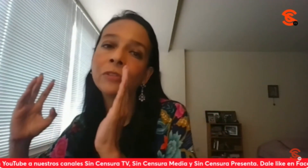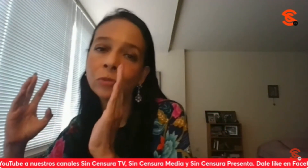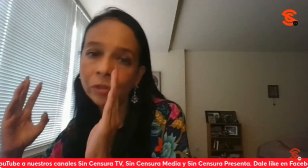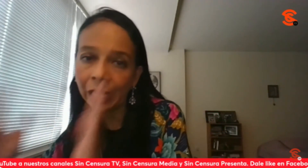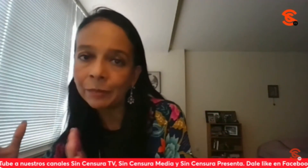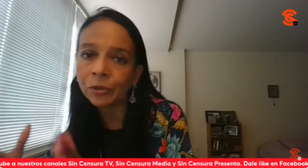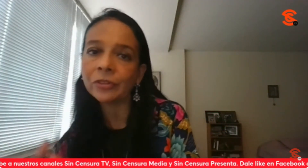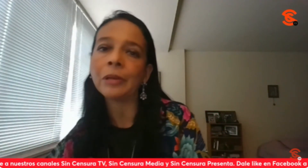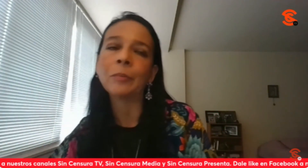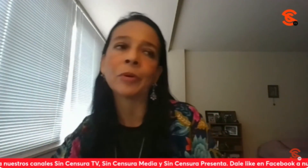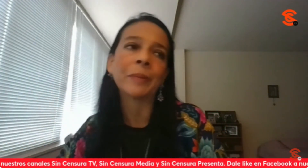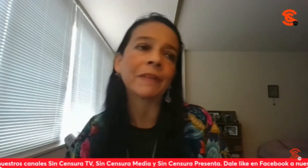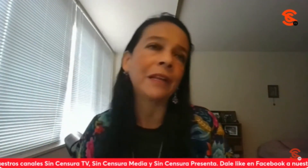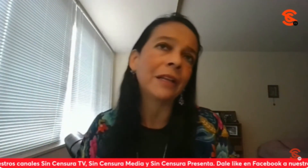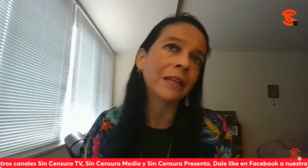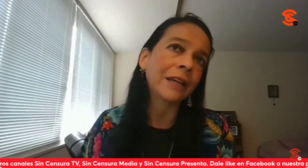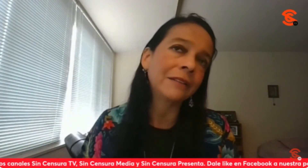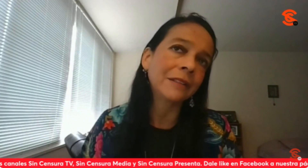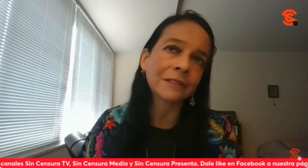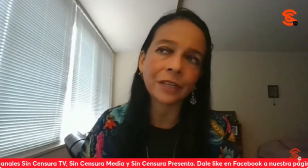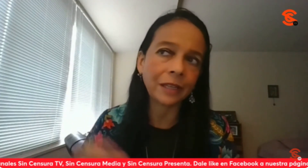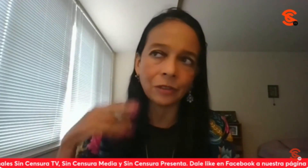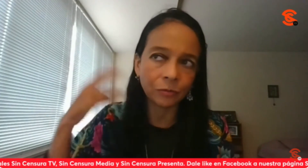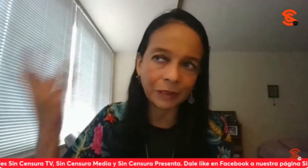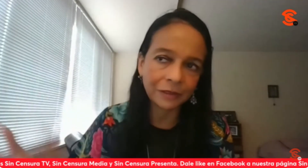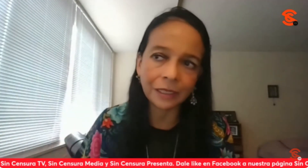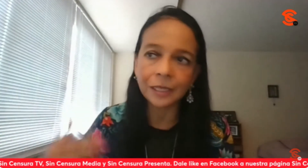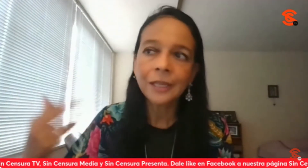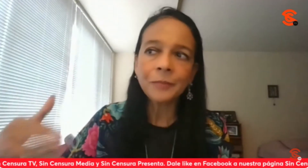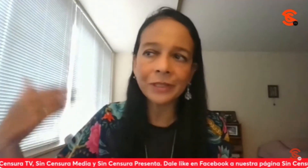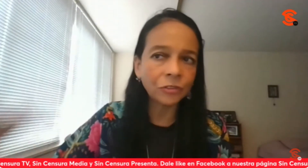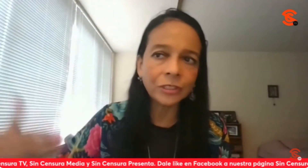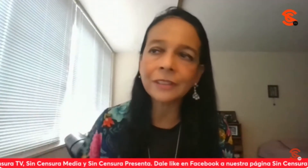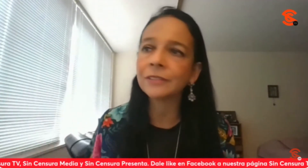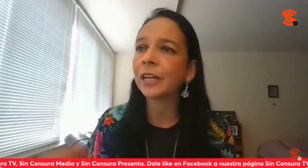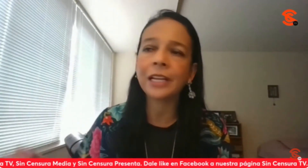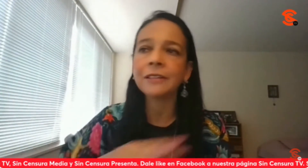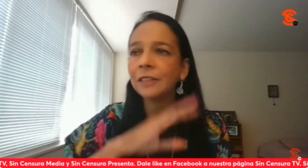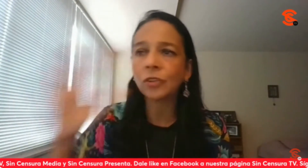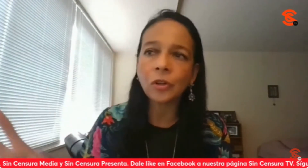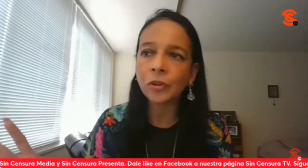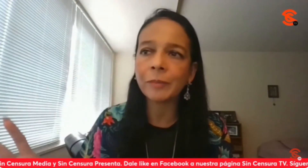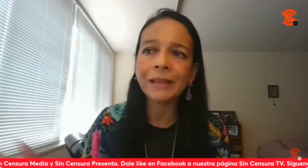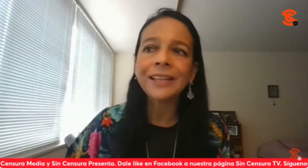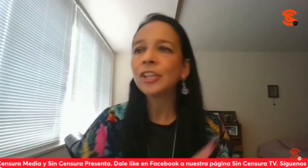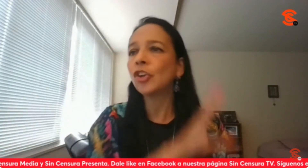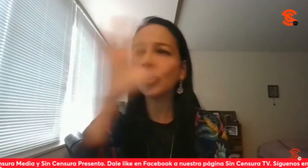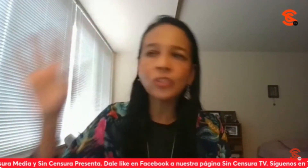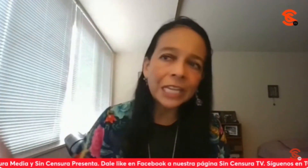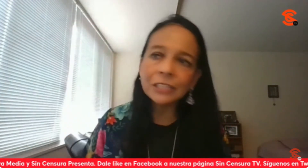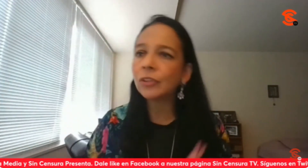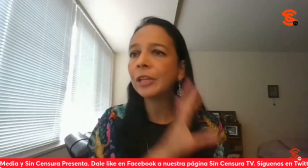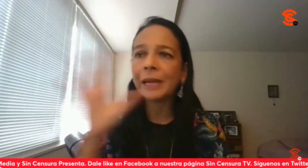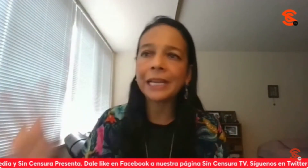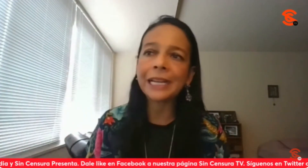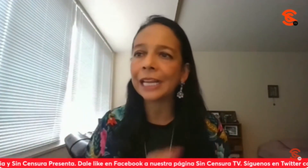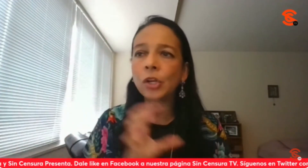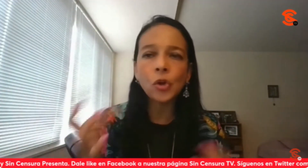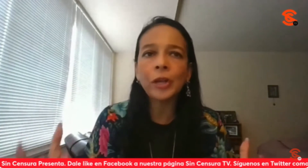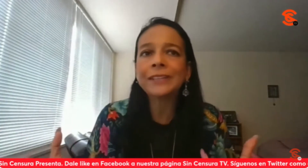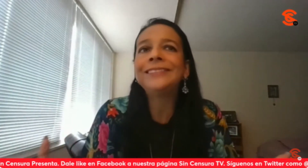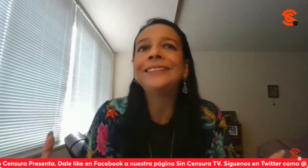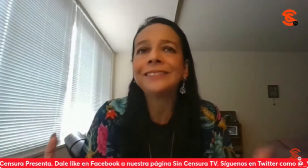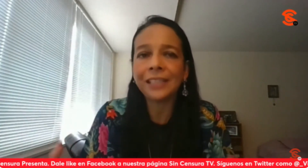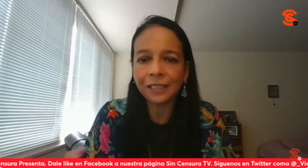Revolucionario Institucional y porque se avaló por parte de las agencias de naciones extranjeras y todo lo demás. Todo se hizo de manera que